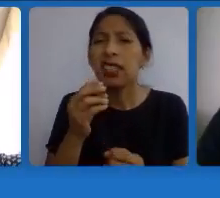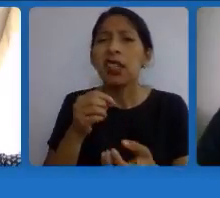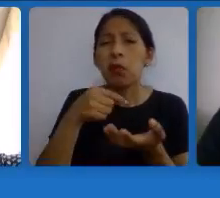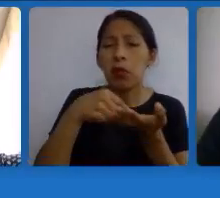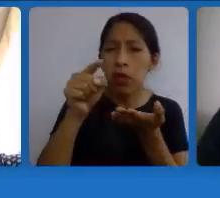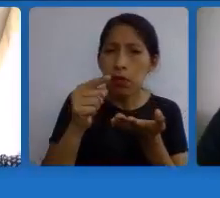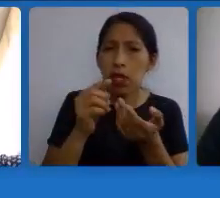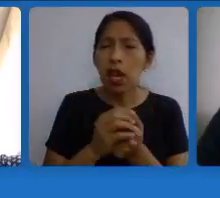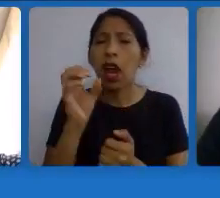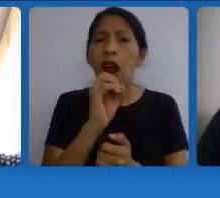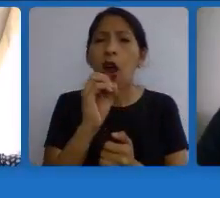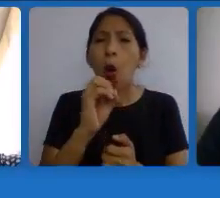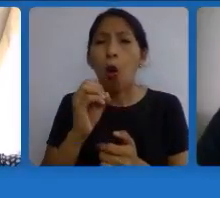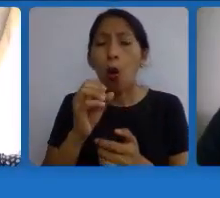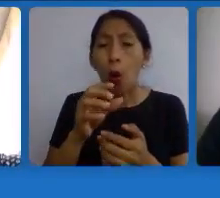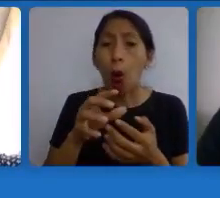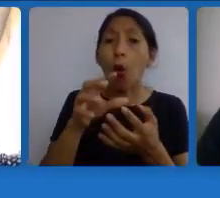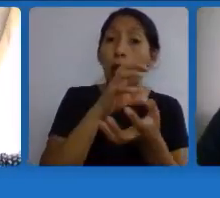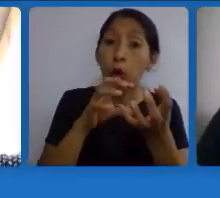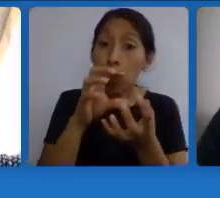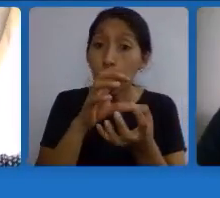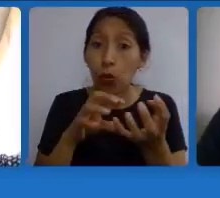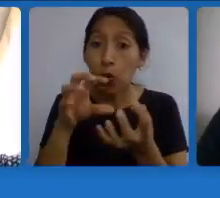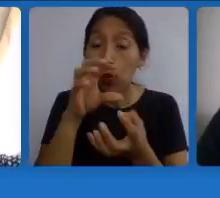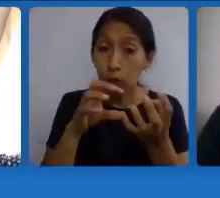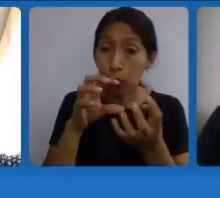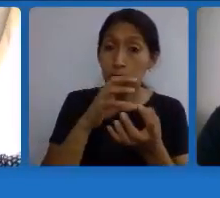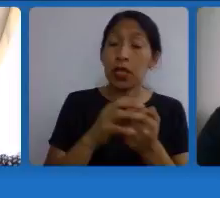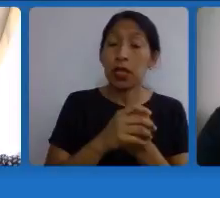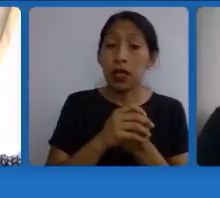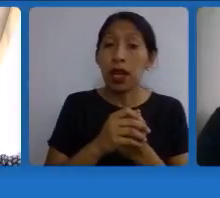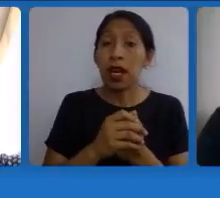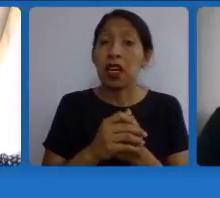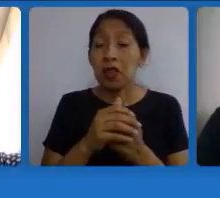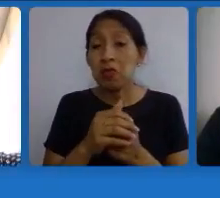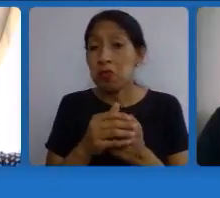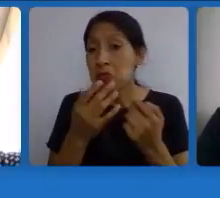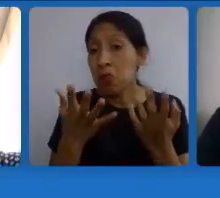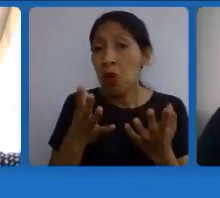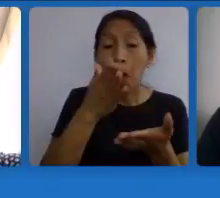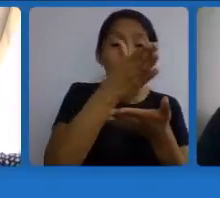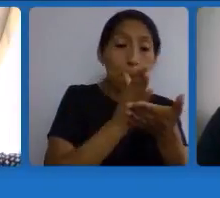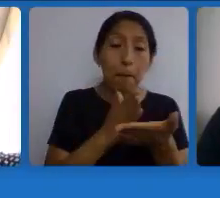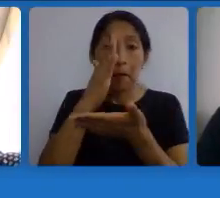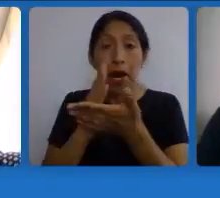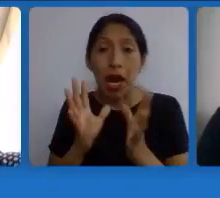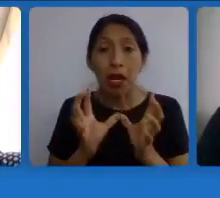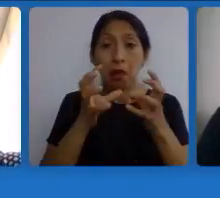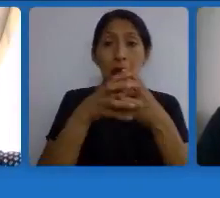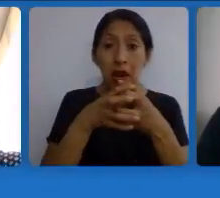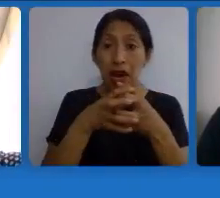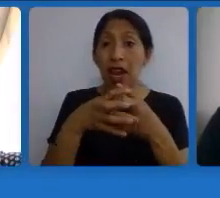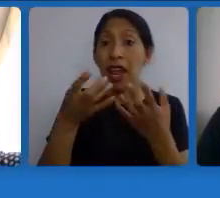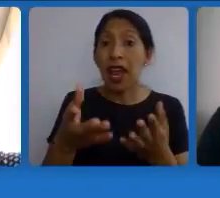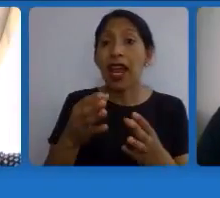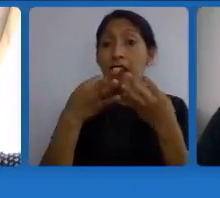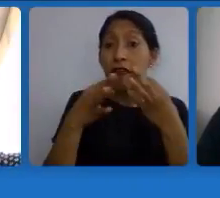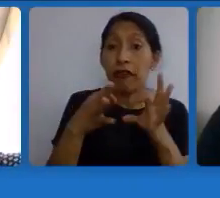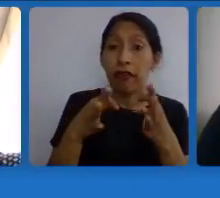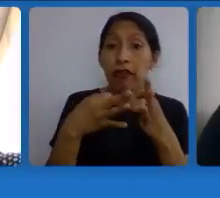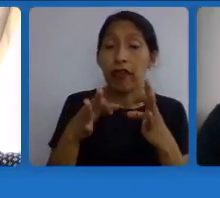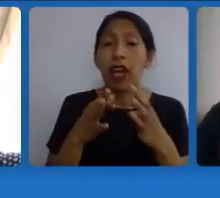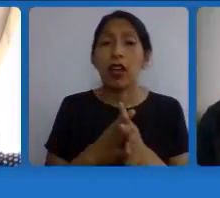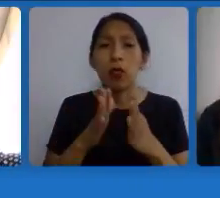puedes hacer un mix, una combinación de ambas, ¿no? Por ejemplo, la red social de Facebook, si bien